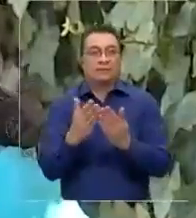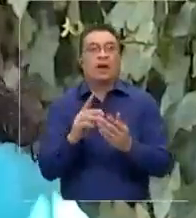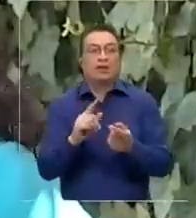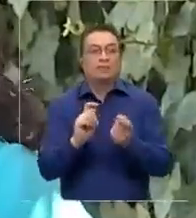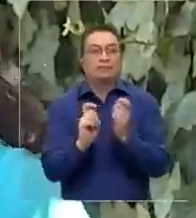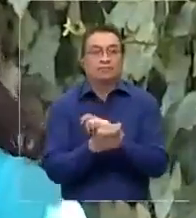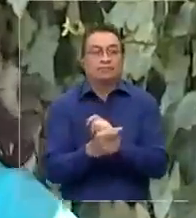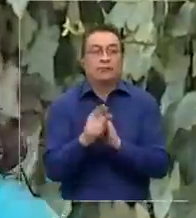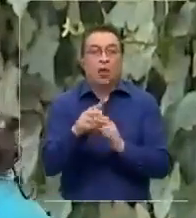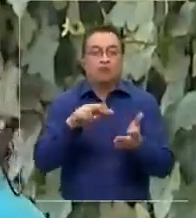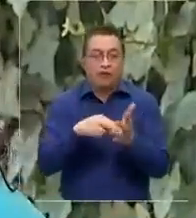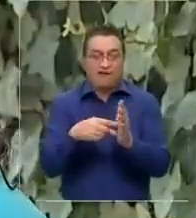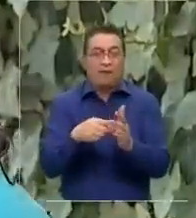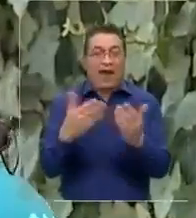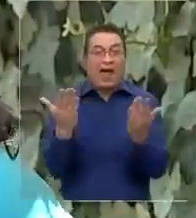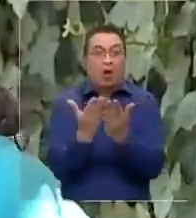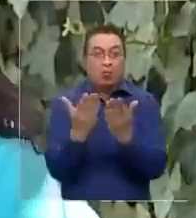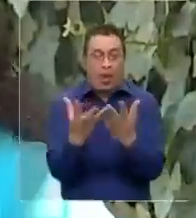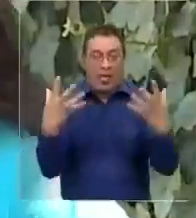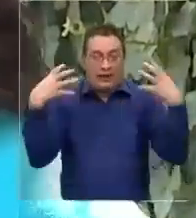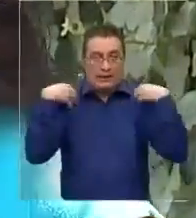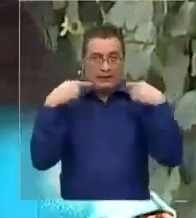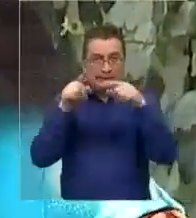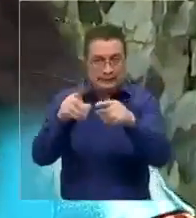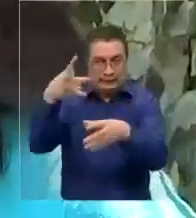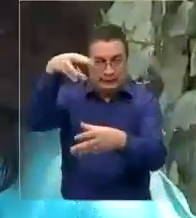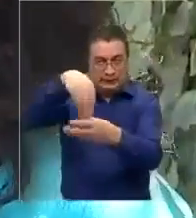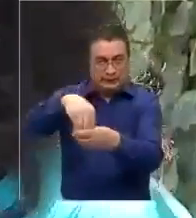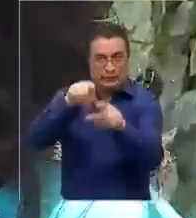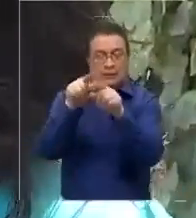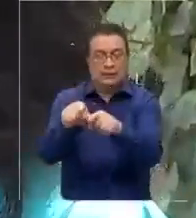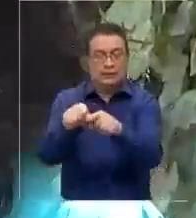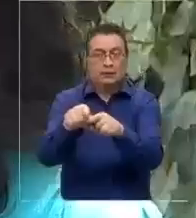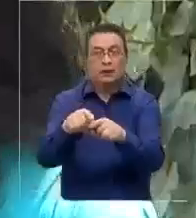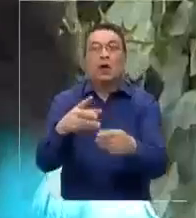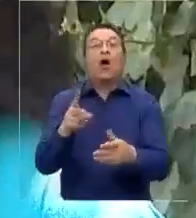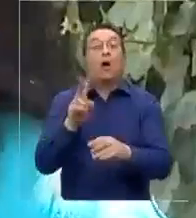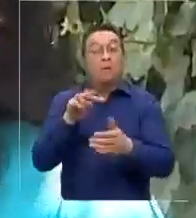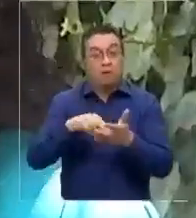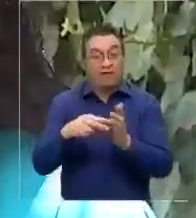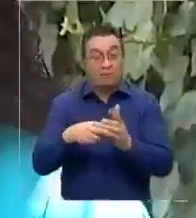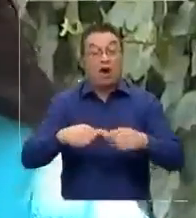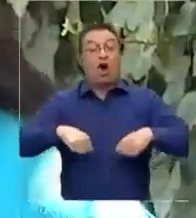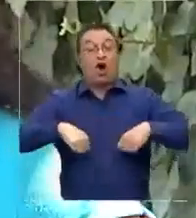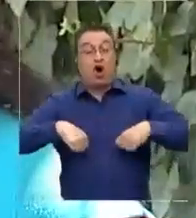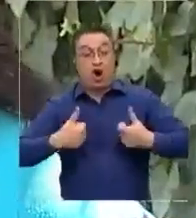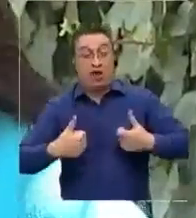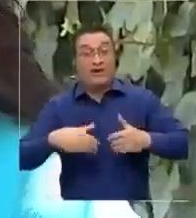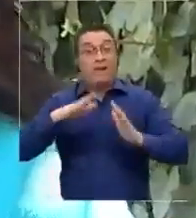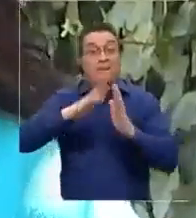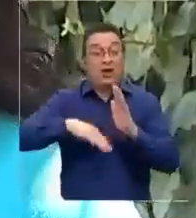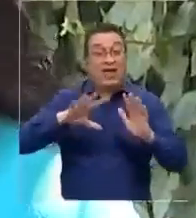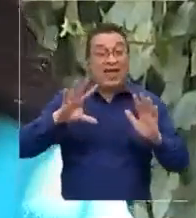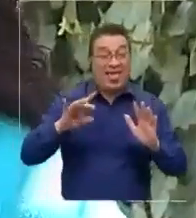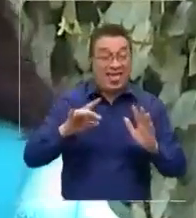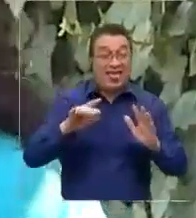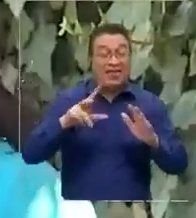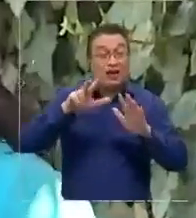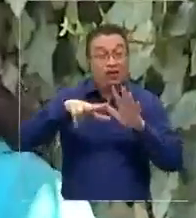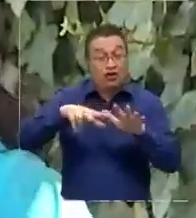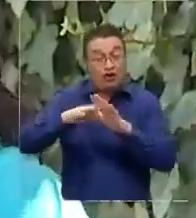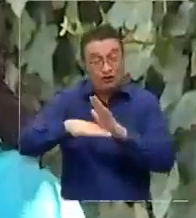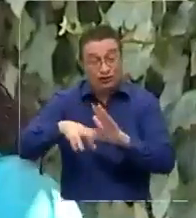un problema del colegio, ¿ya? Y un problema de los adolescentes, de los jóvenes, de los niños, pero también de